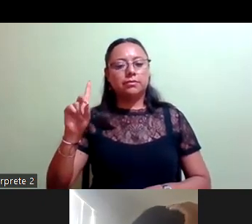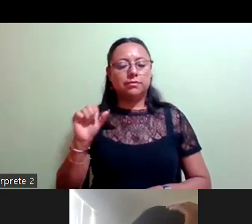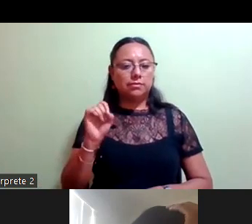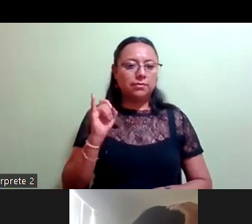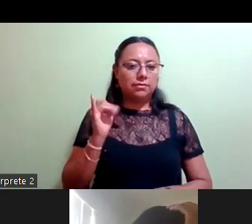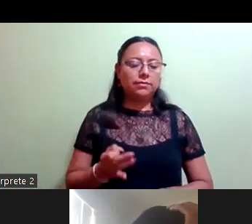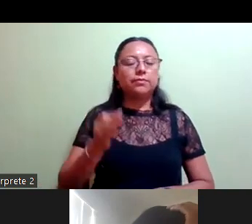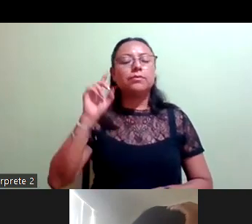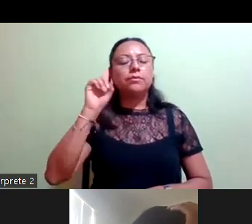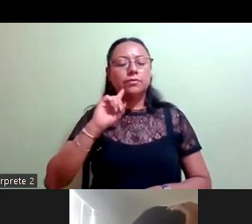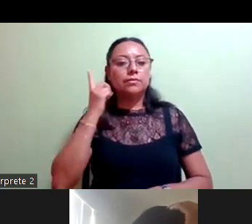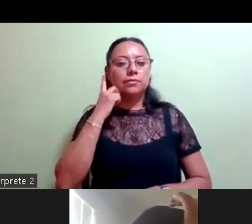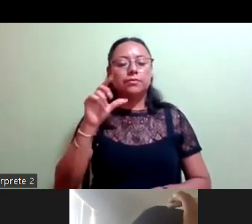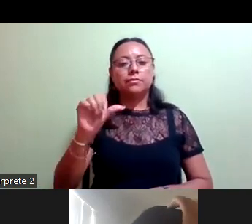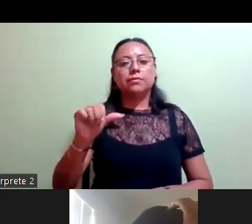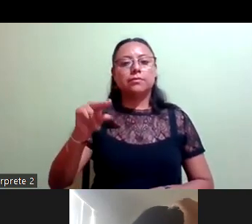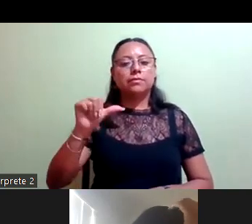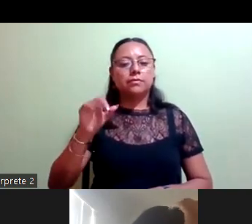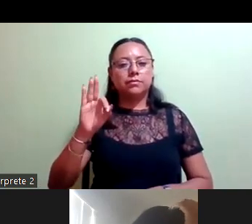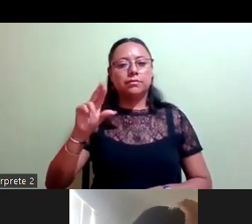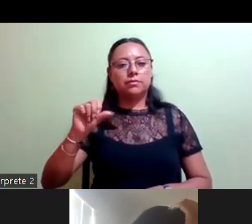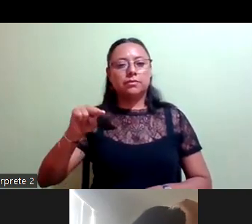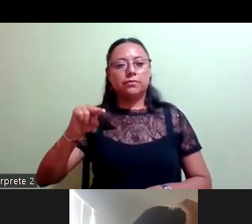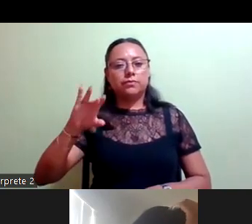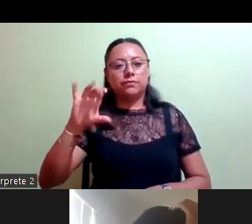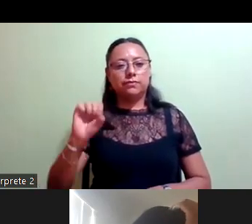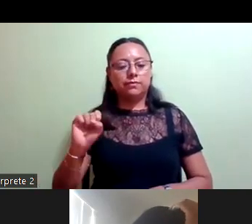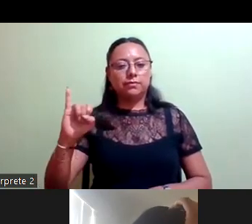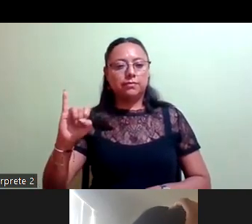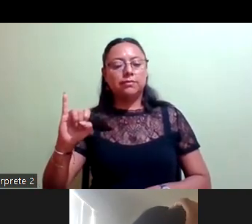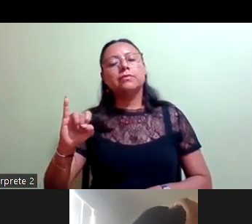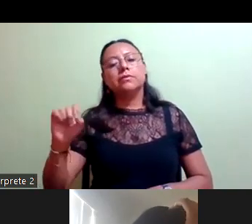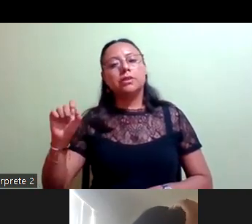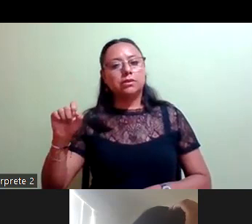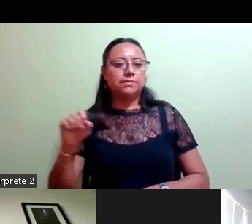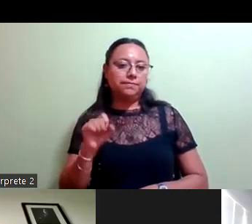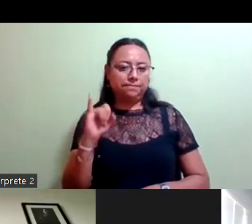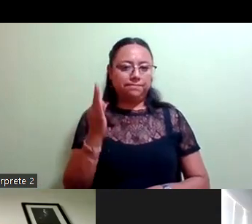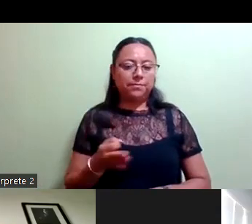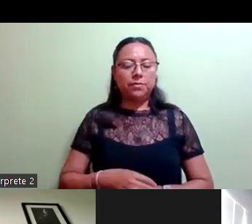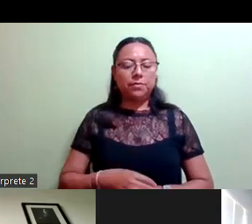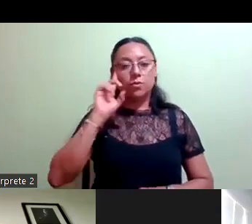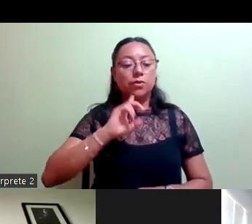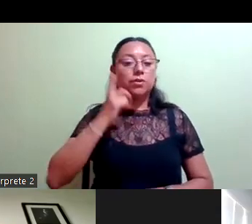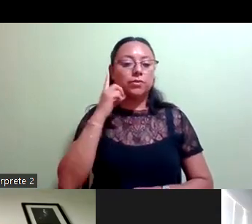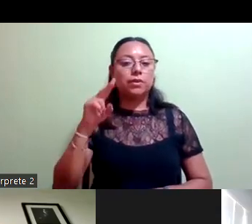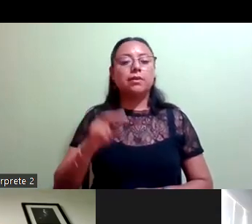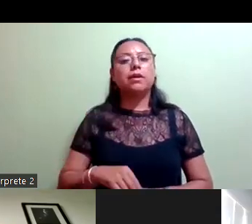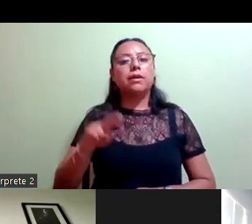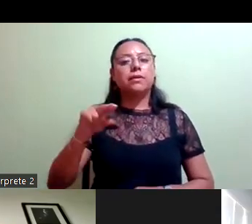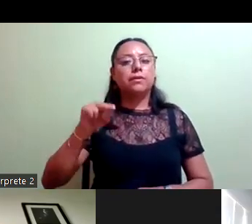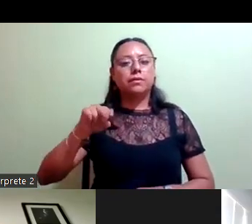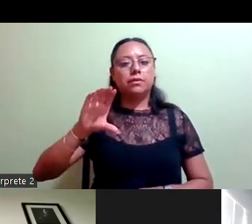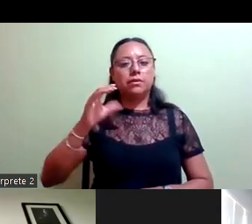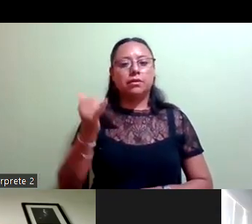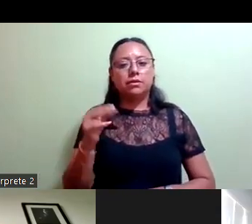Diputada Ana Francis López Baijén Patiño. Ana Francis, a favor. Gracias. Diputada Nancy Marlene Núñez